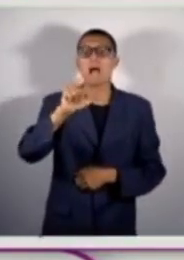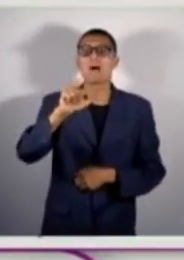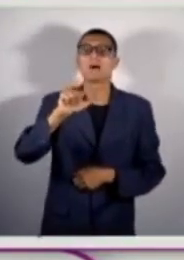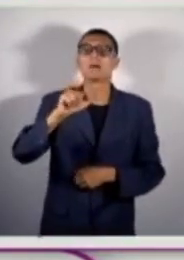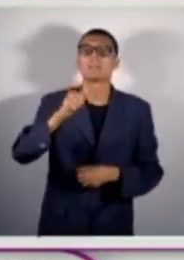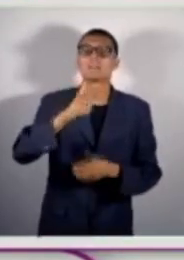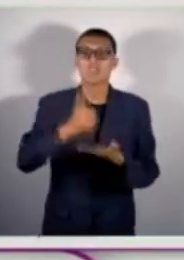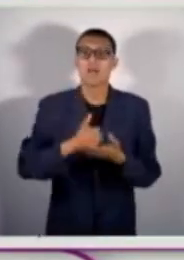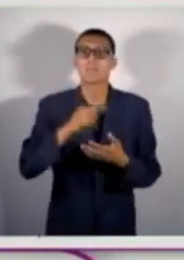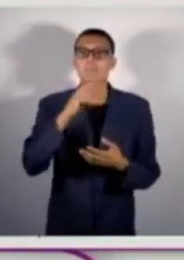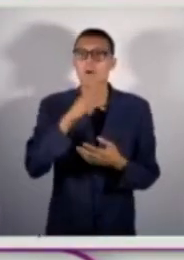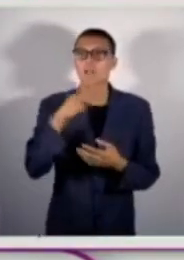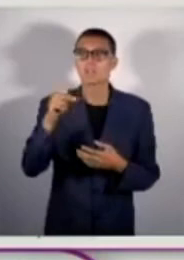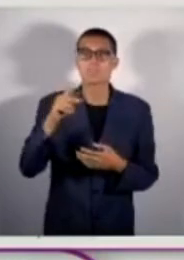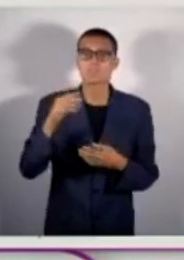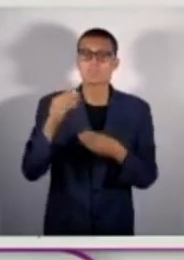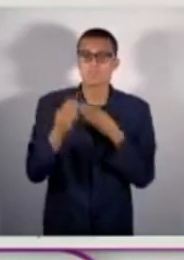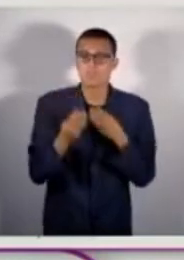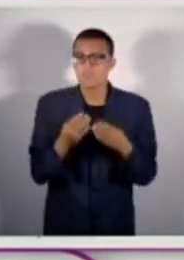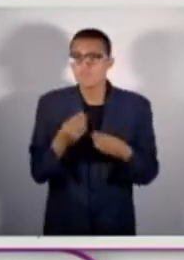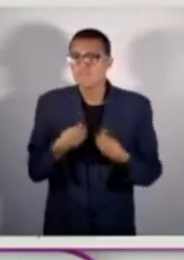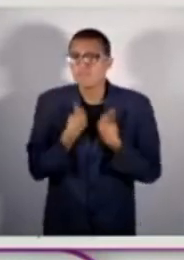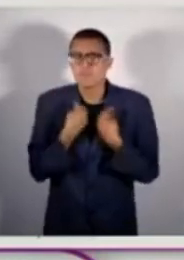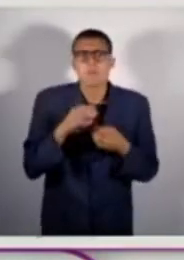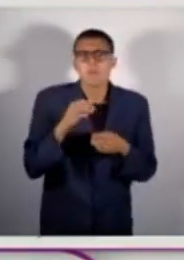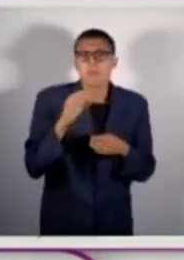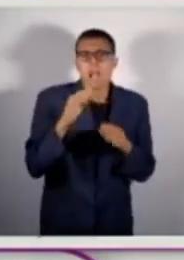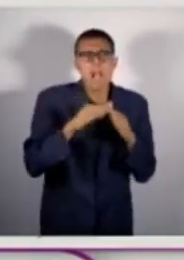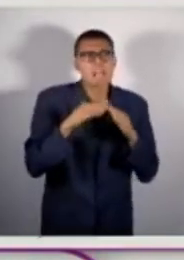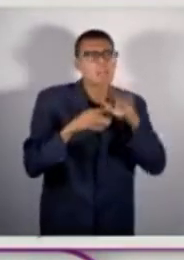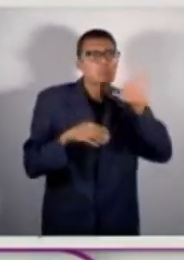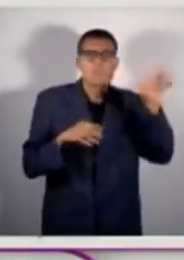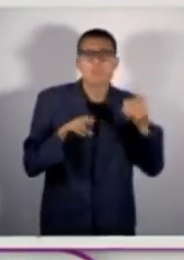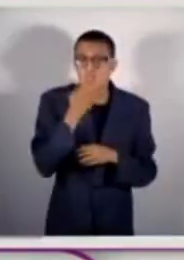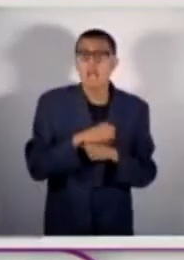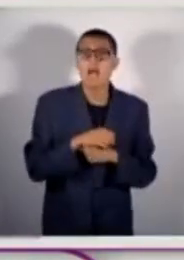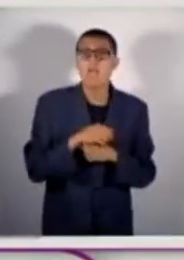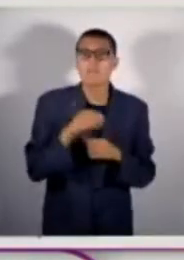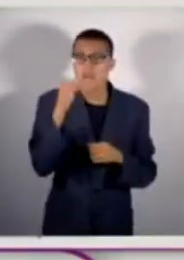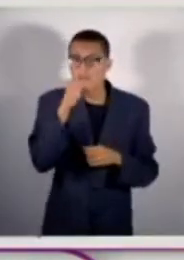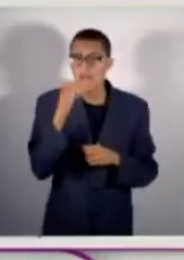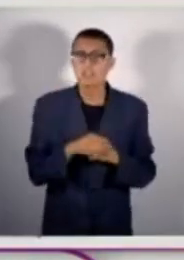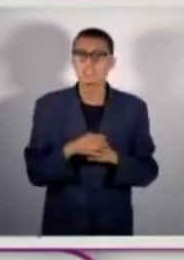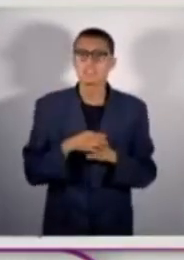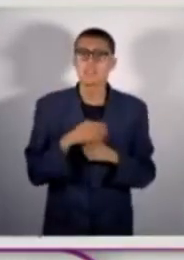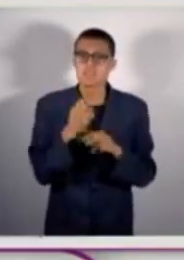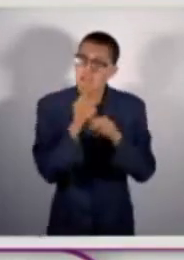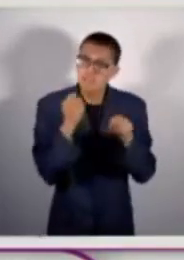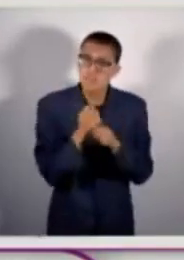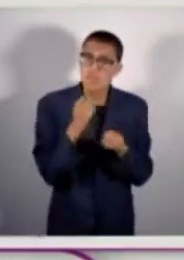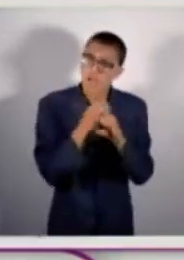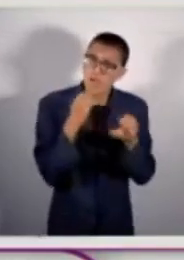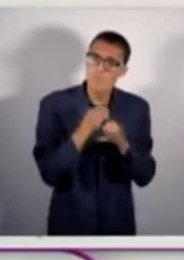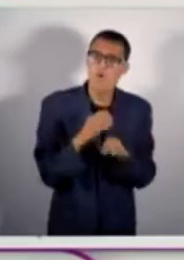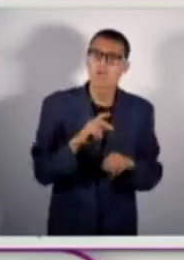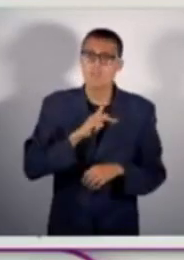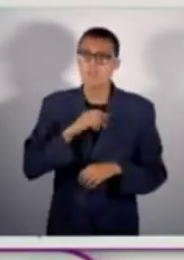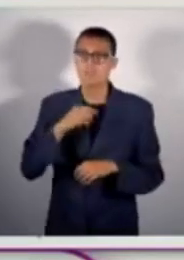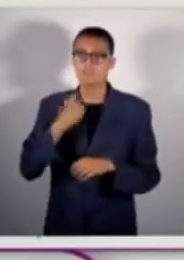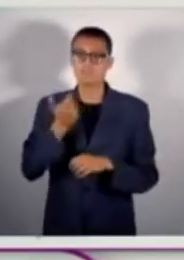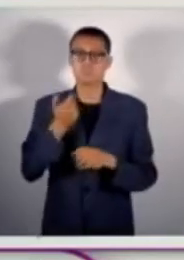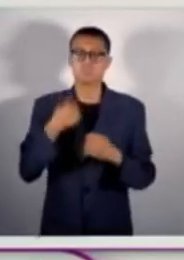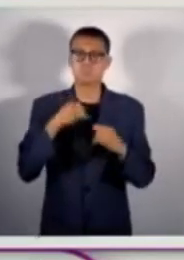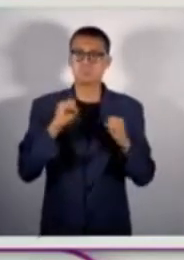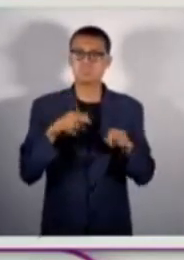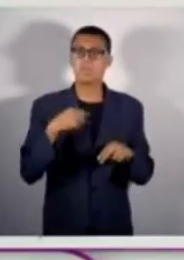en una colonia popular, estudió en escuelas públicas, usa el transporte, ha sufrido la parte de la economía, tiene un padre que